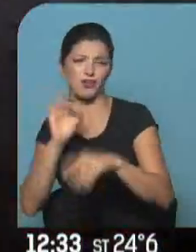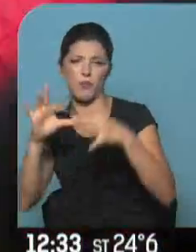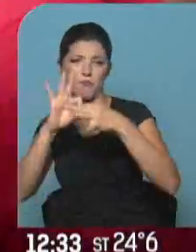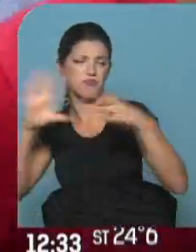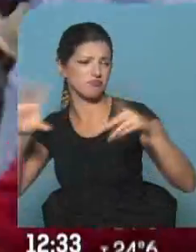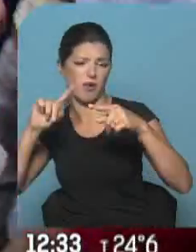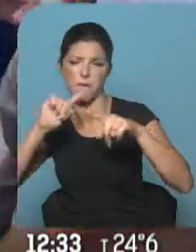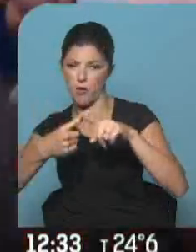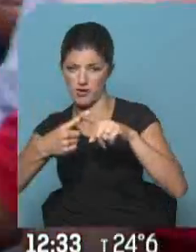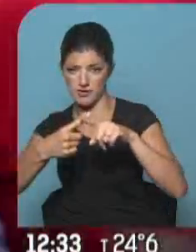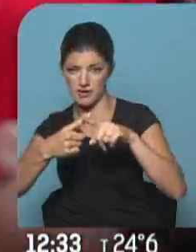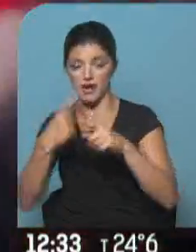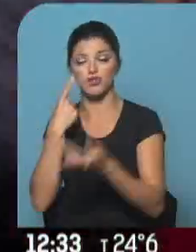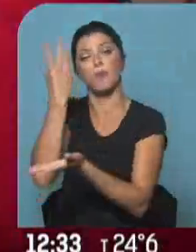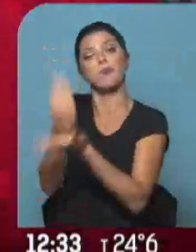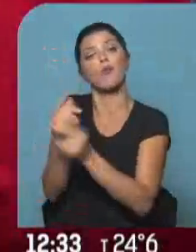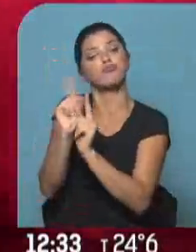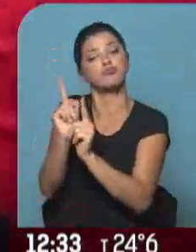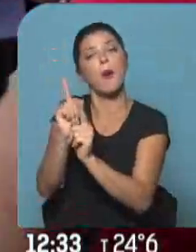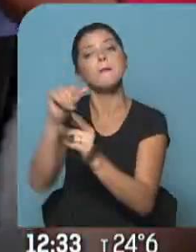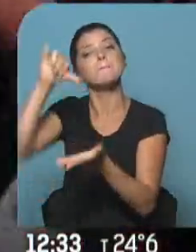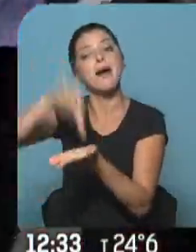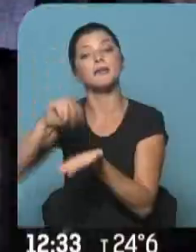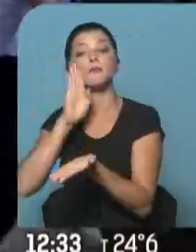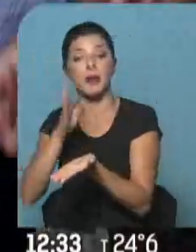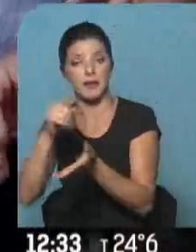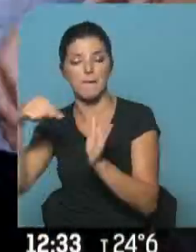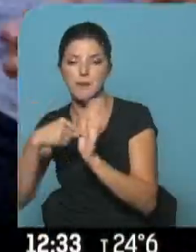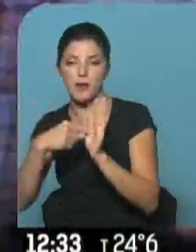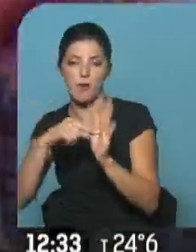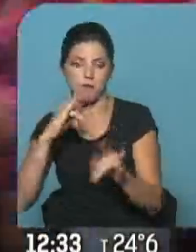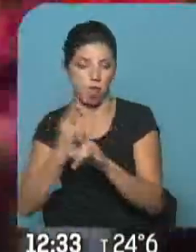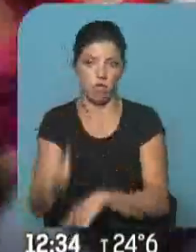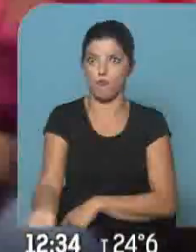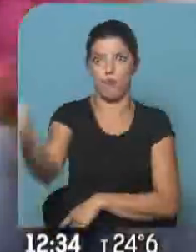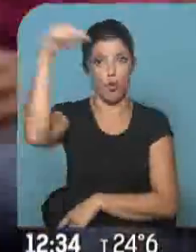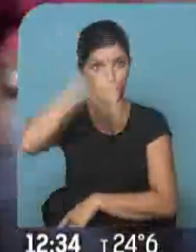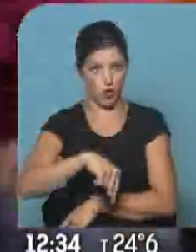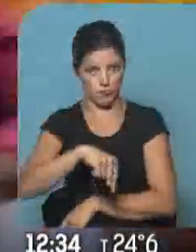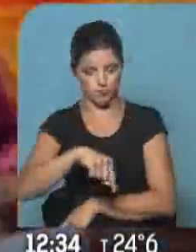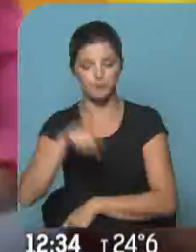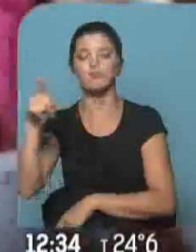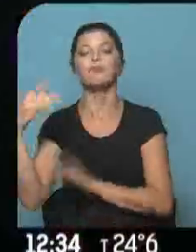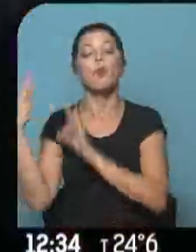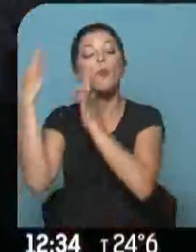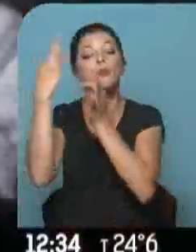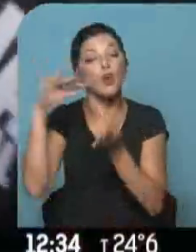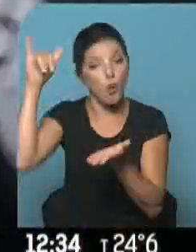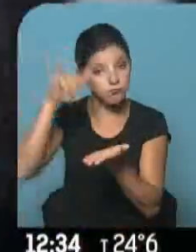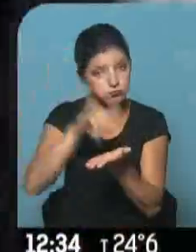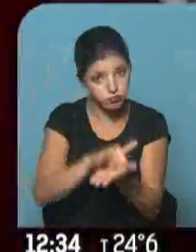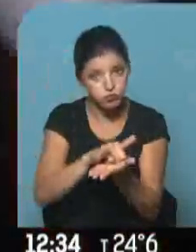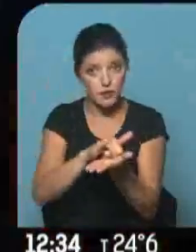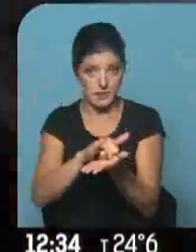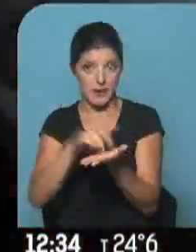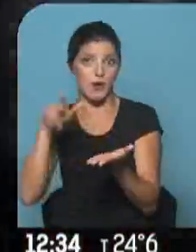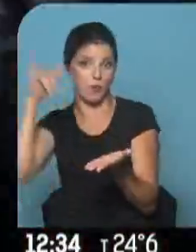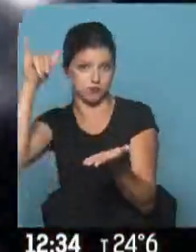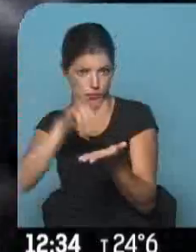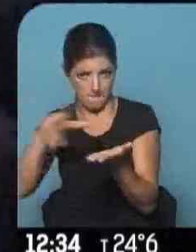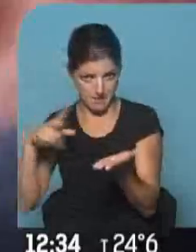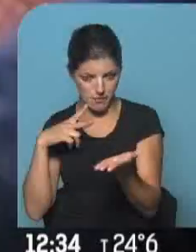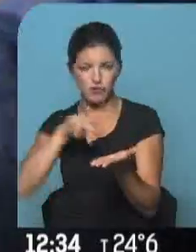política, fijando su residencia en Bélgica. Su llegada al aeropuerto de Guayaquil días atrás en un vuelo privado provocó